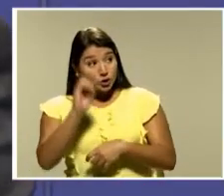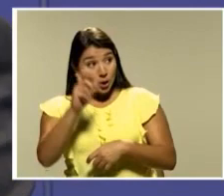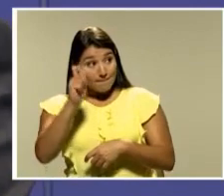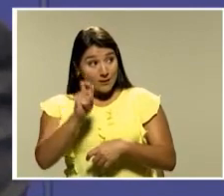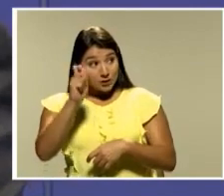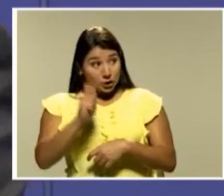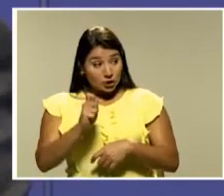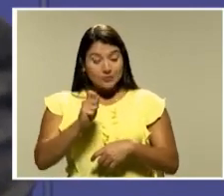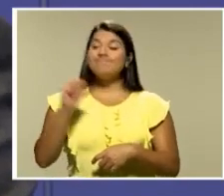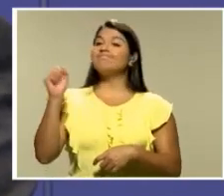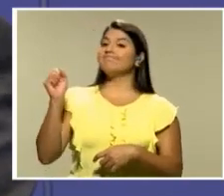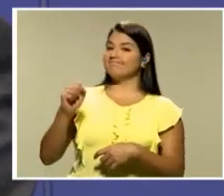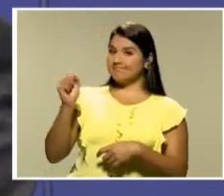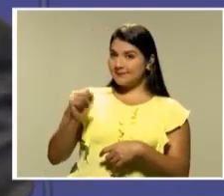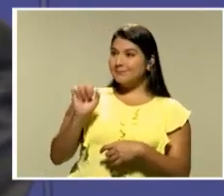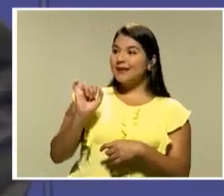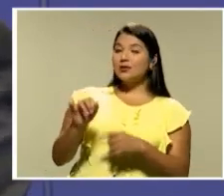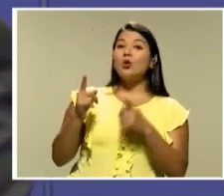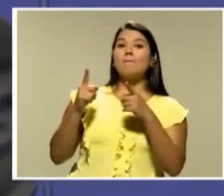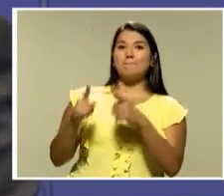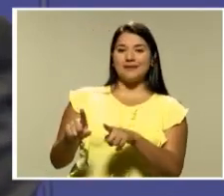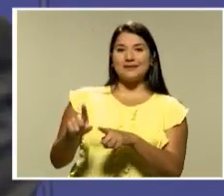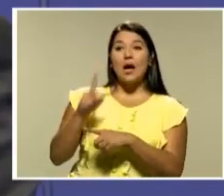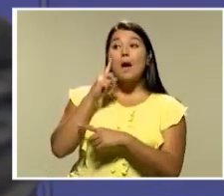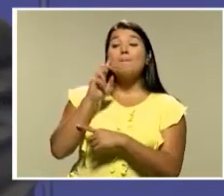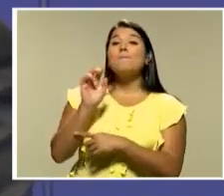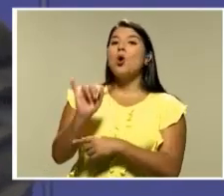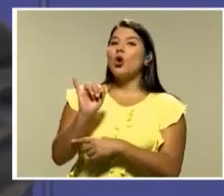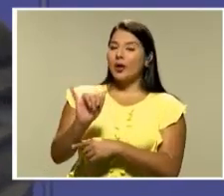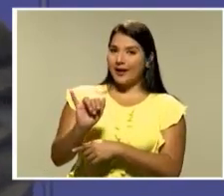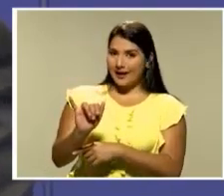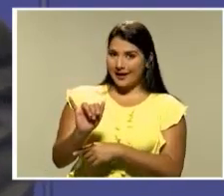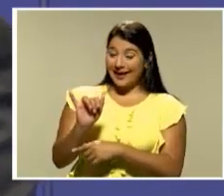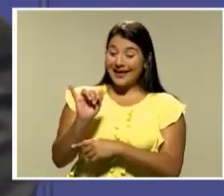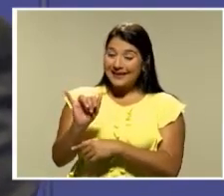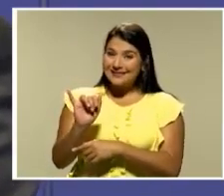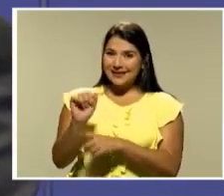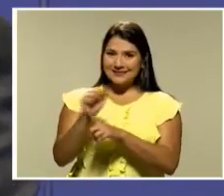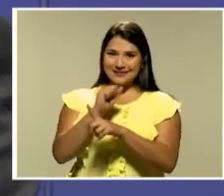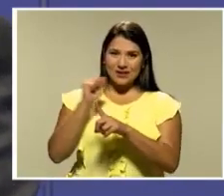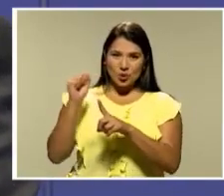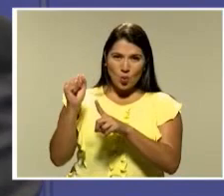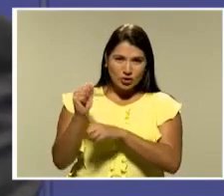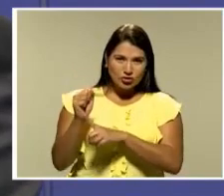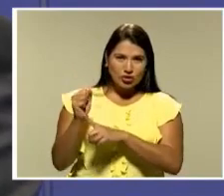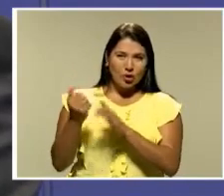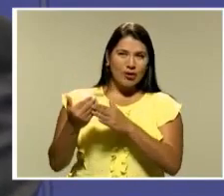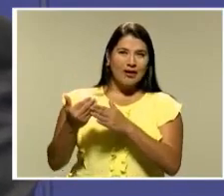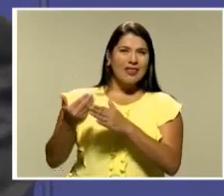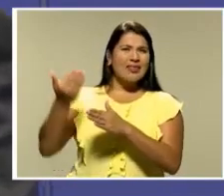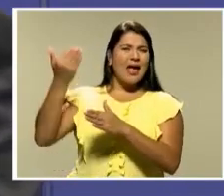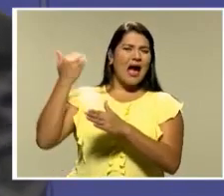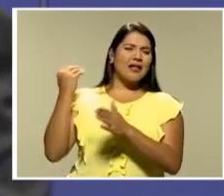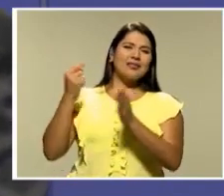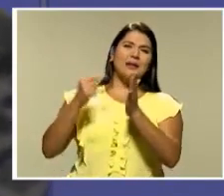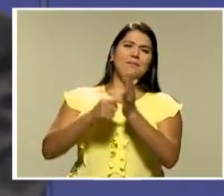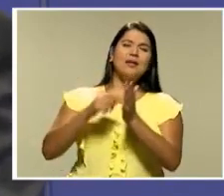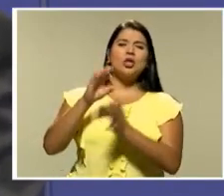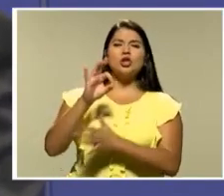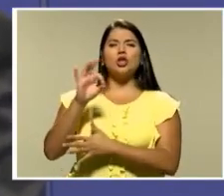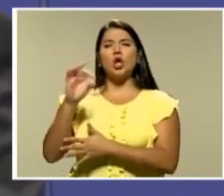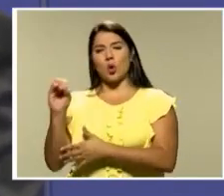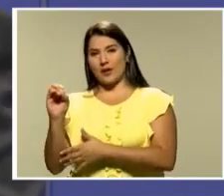Sí, eso ocurría por ese balance político que le comenté de los años 90. Desde el